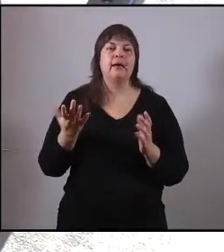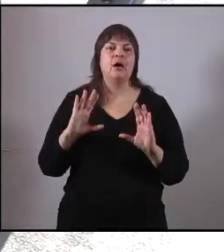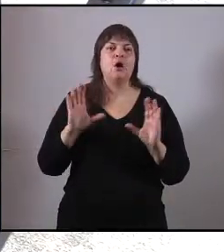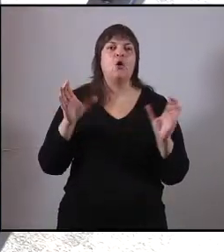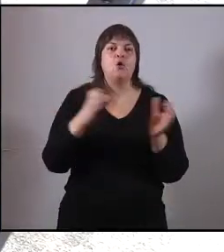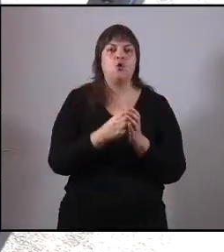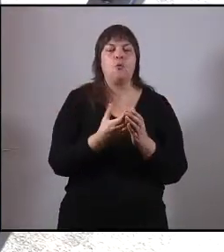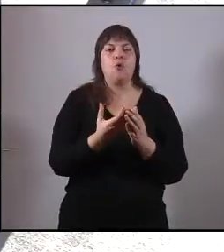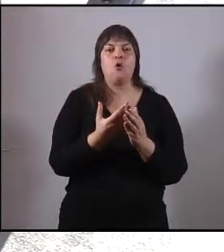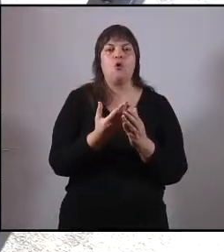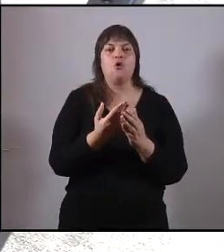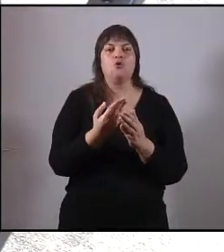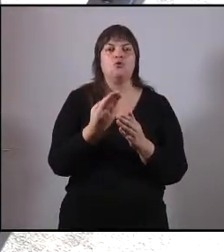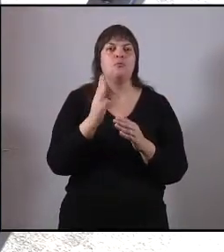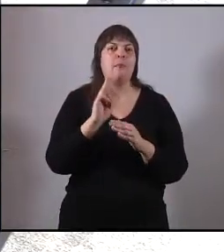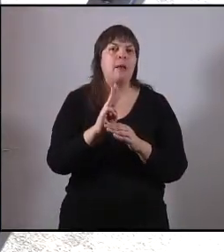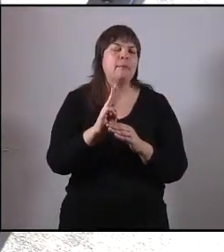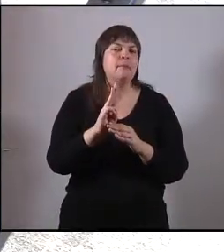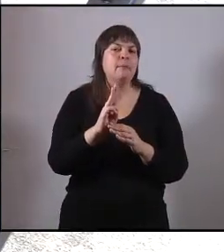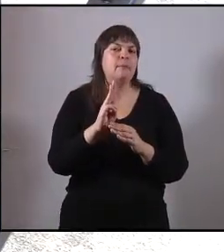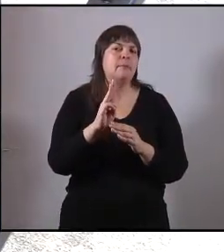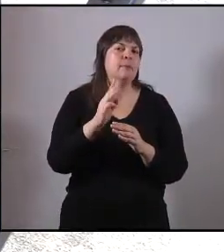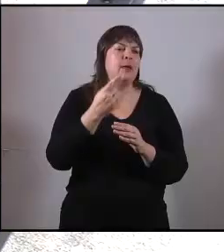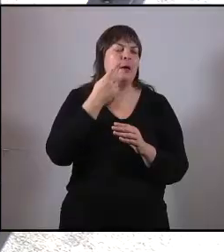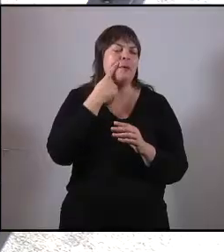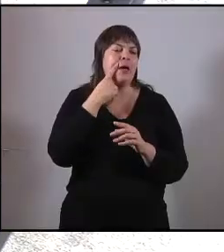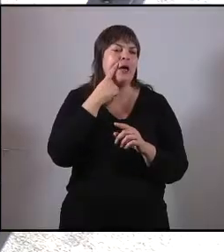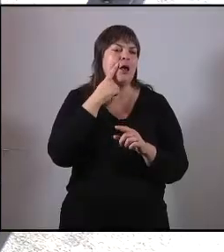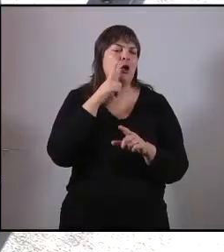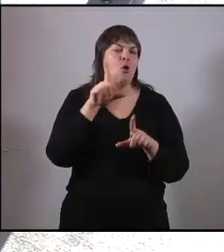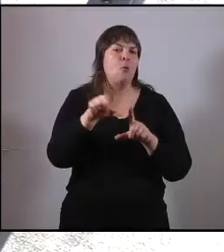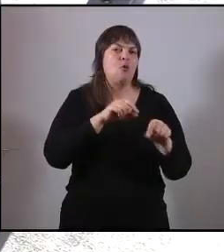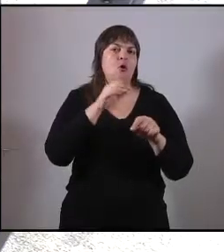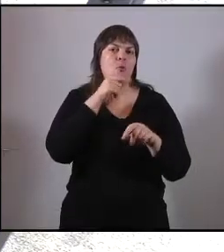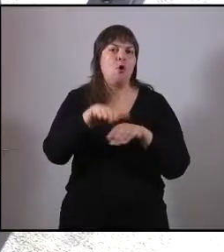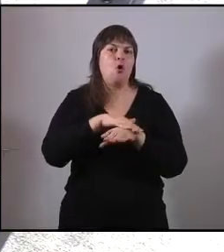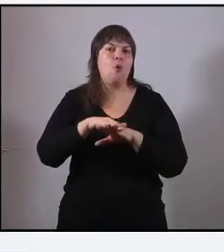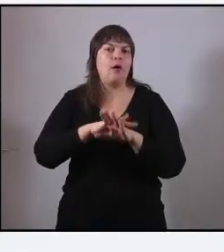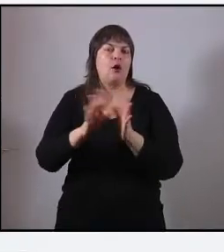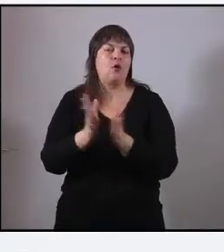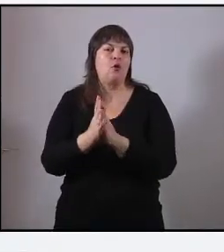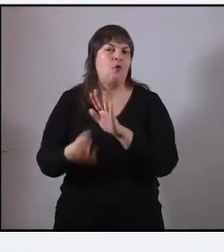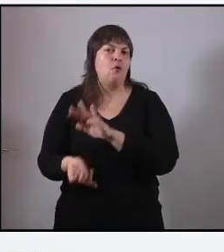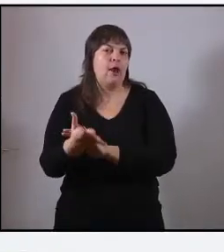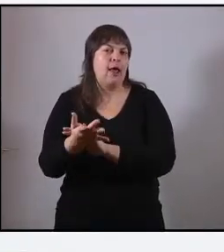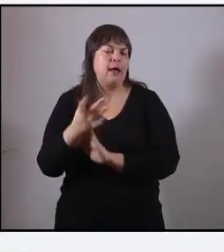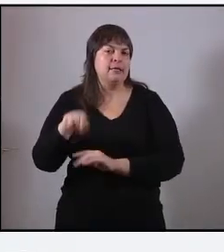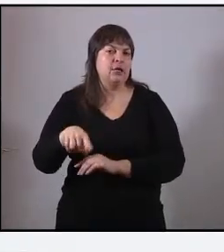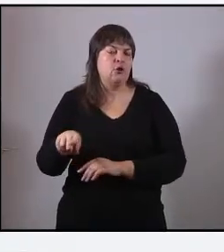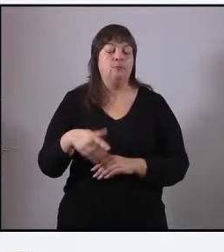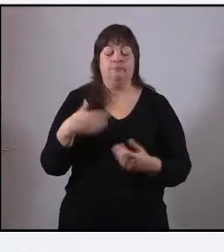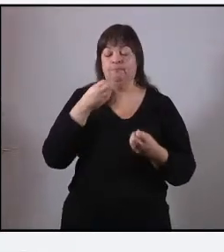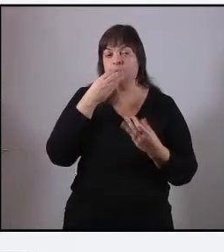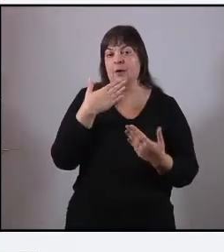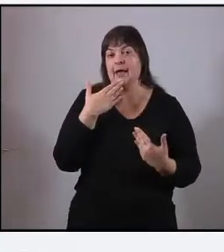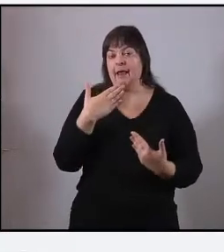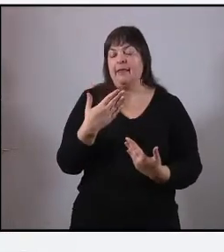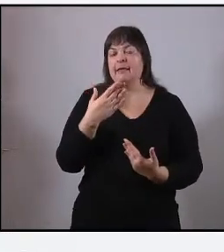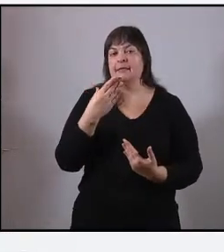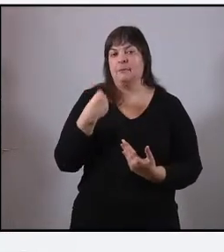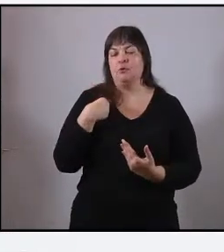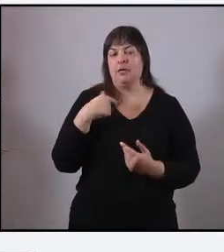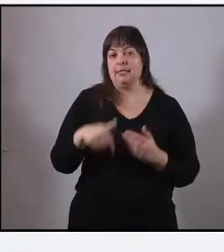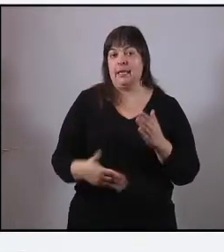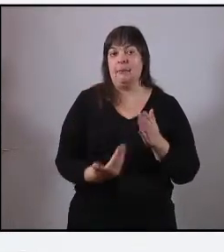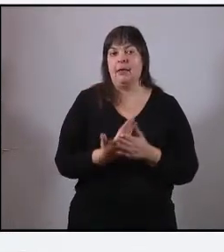grupos parlamentarios para tantear posibles opciones para la formación del Gobierno. Gracias. Muy bien, muchas gracias por su pregunta. Esta mañana